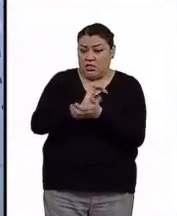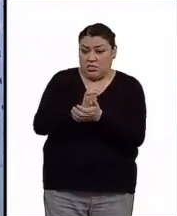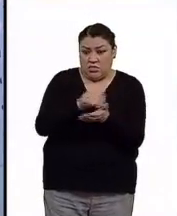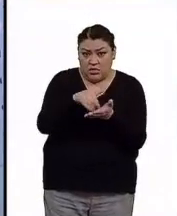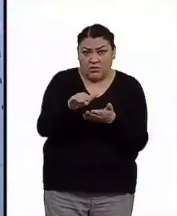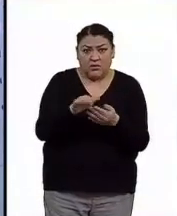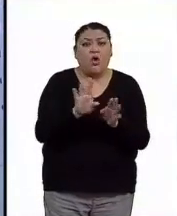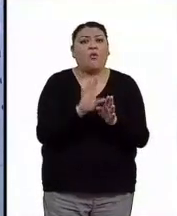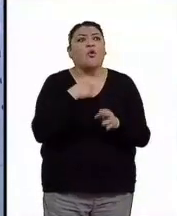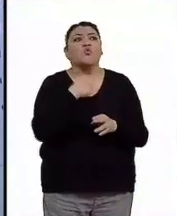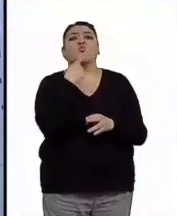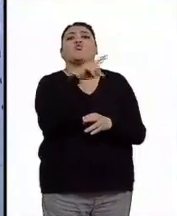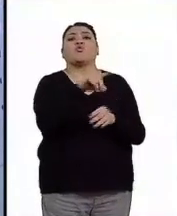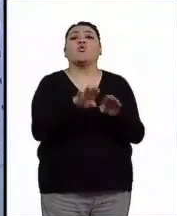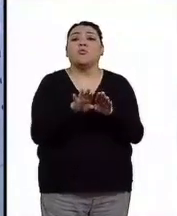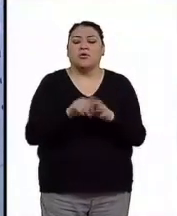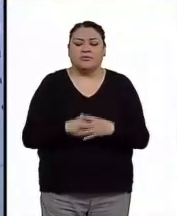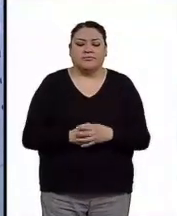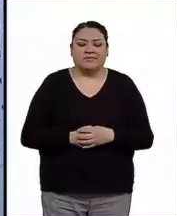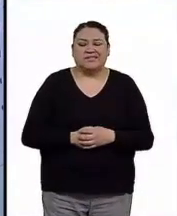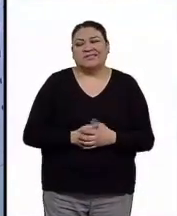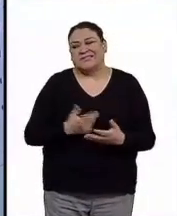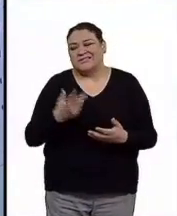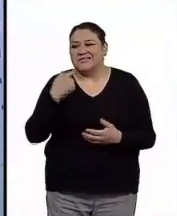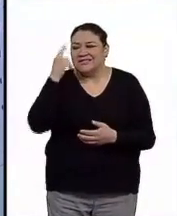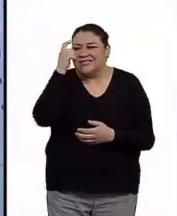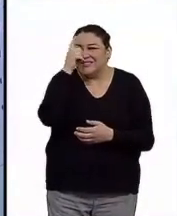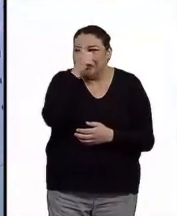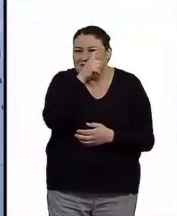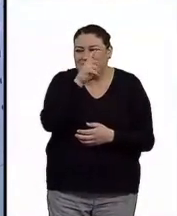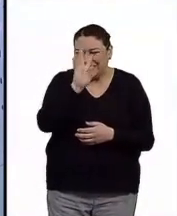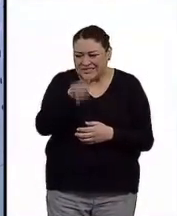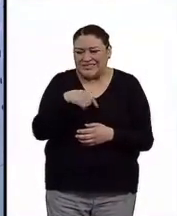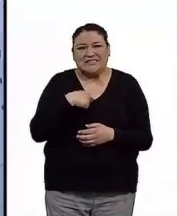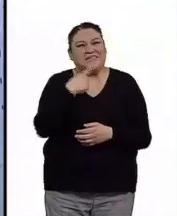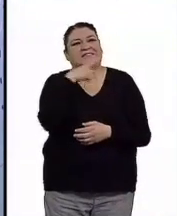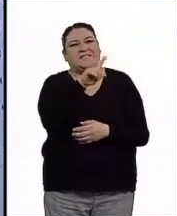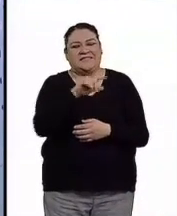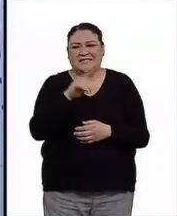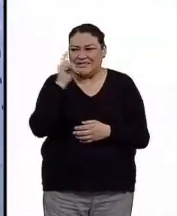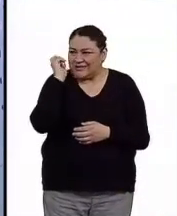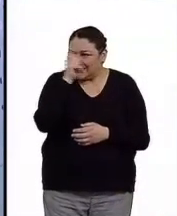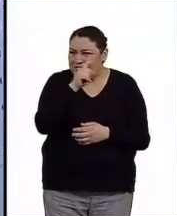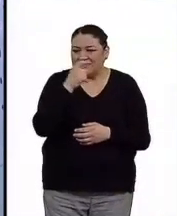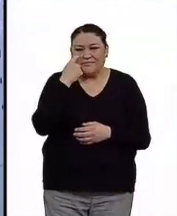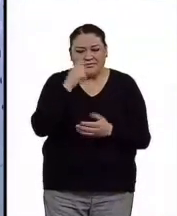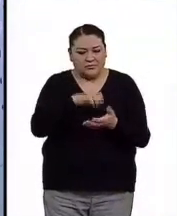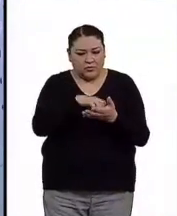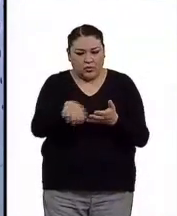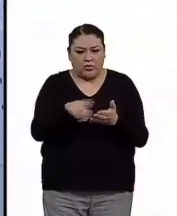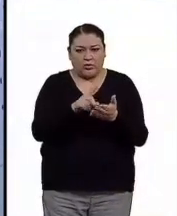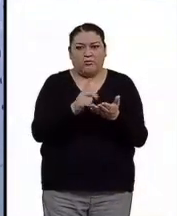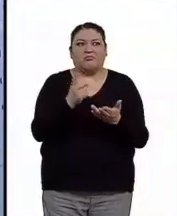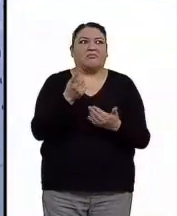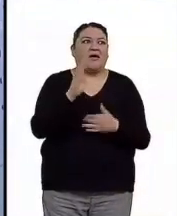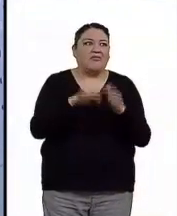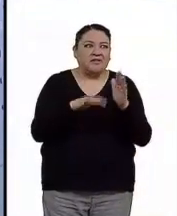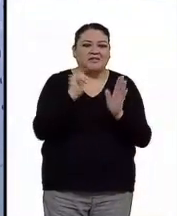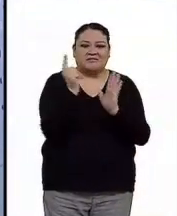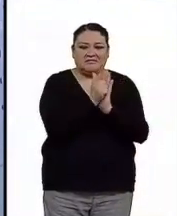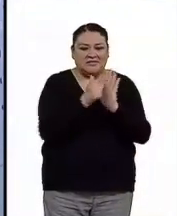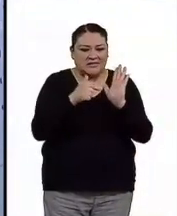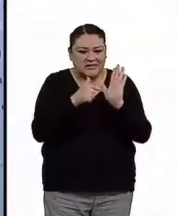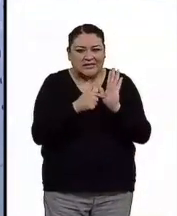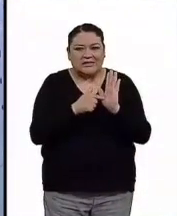Okay. Mira, desgraciadamente los recursos son escasos, ¿no? Lo platicábamos. Sí. El derecho nos alcanza apenas como para poner